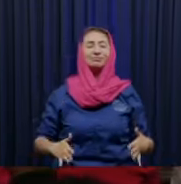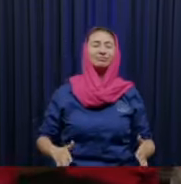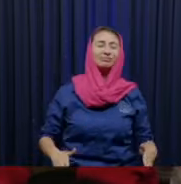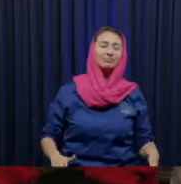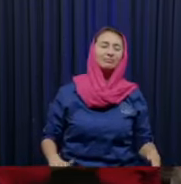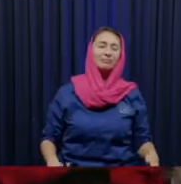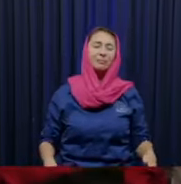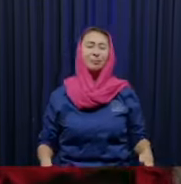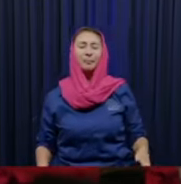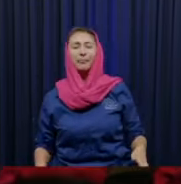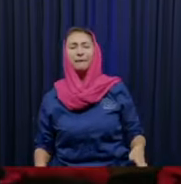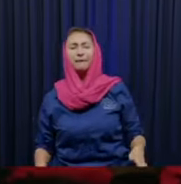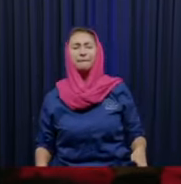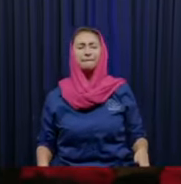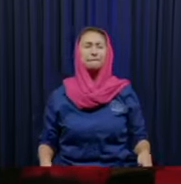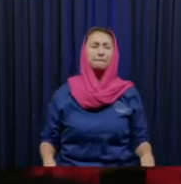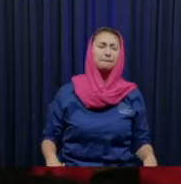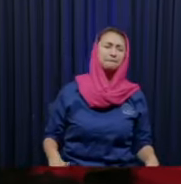dar.